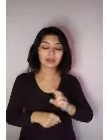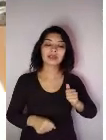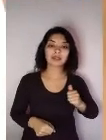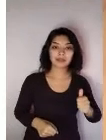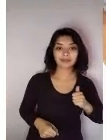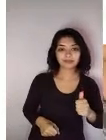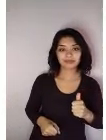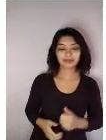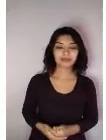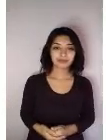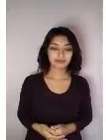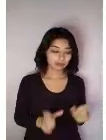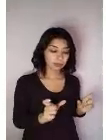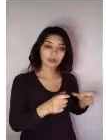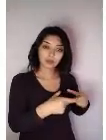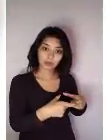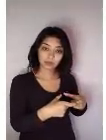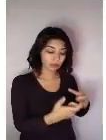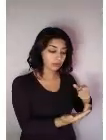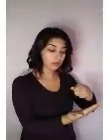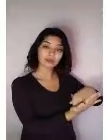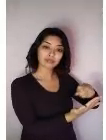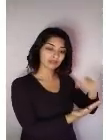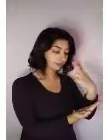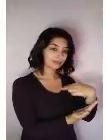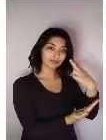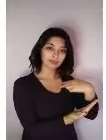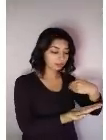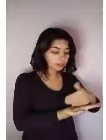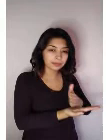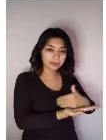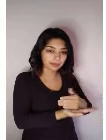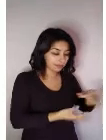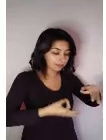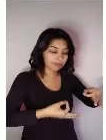Una comisión de autoevaluación reúne la información y prepara los documentos.